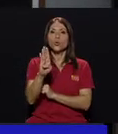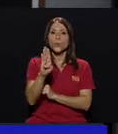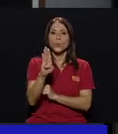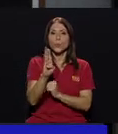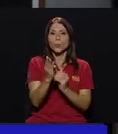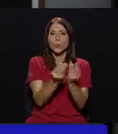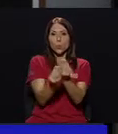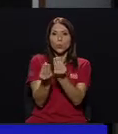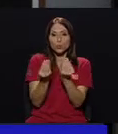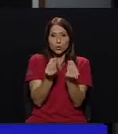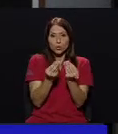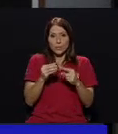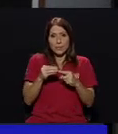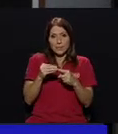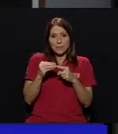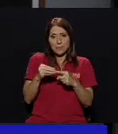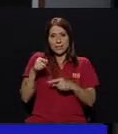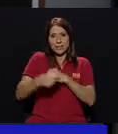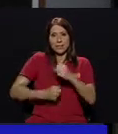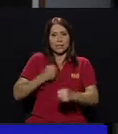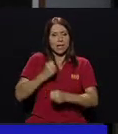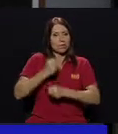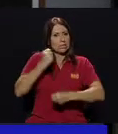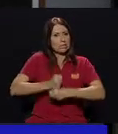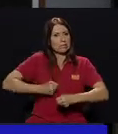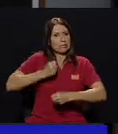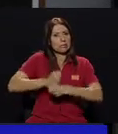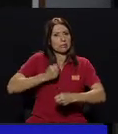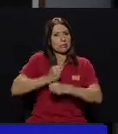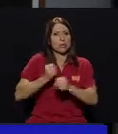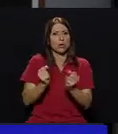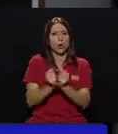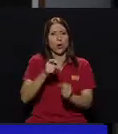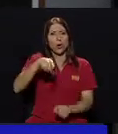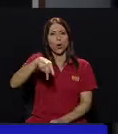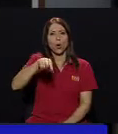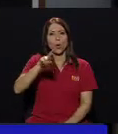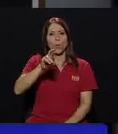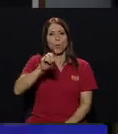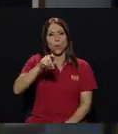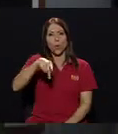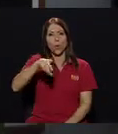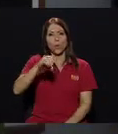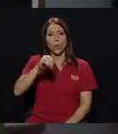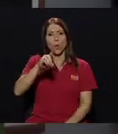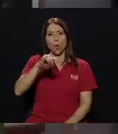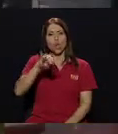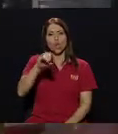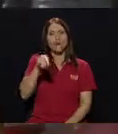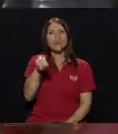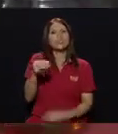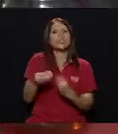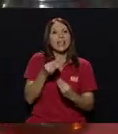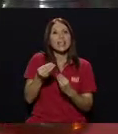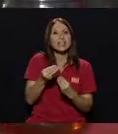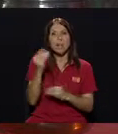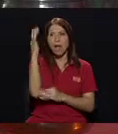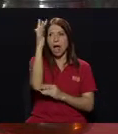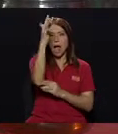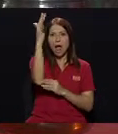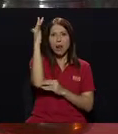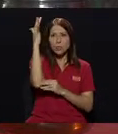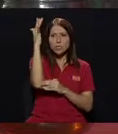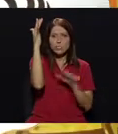la colmena, principalmente este año hemos trabajado bastante fuerte con el propóleo. El propóleo es una resina que colectan las abejas de